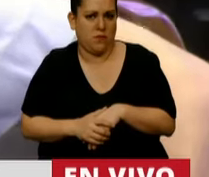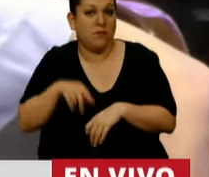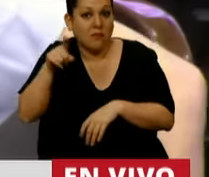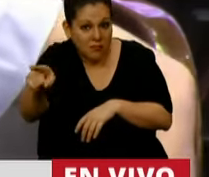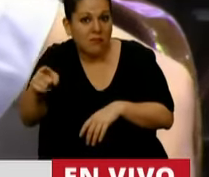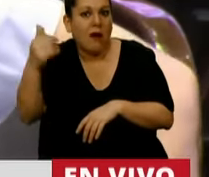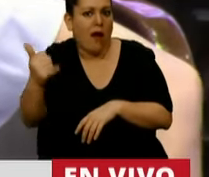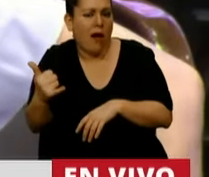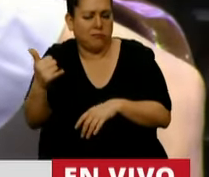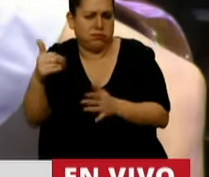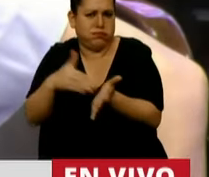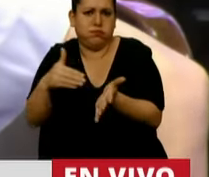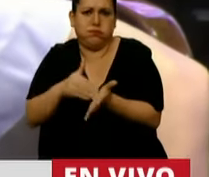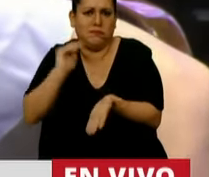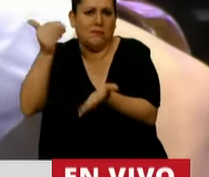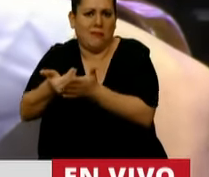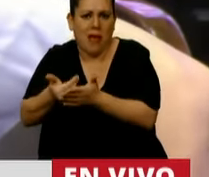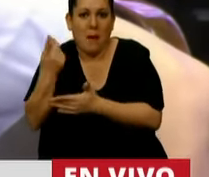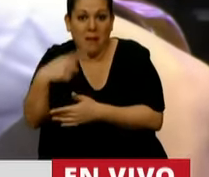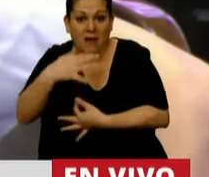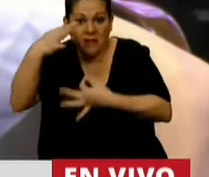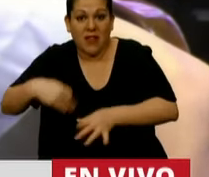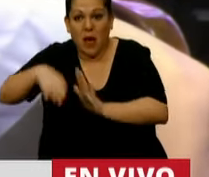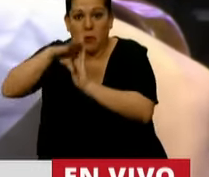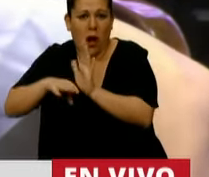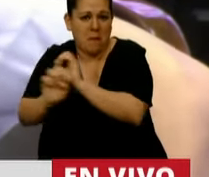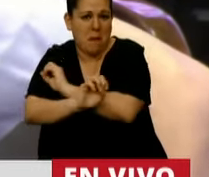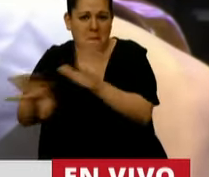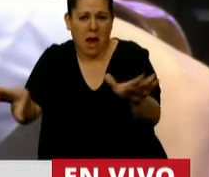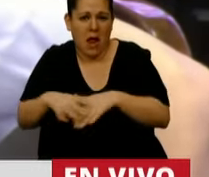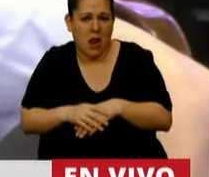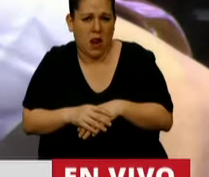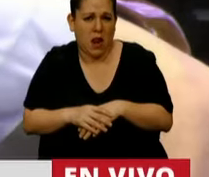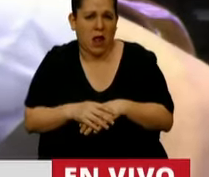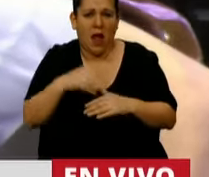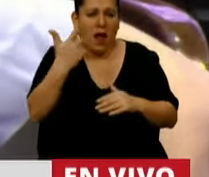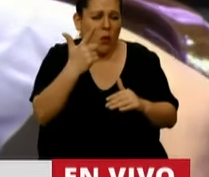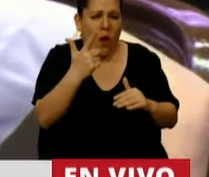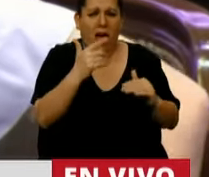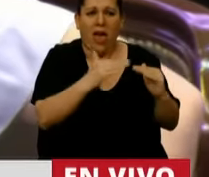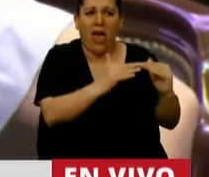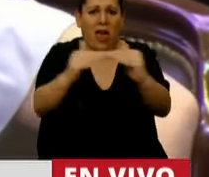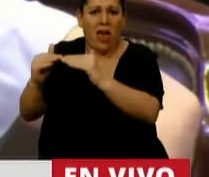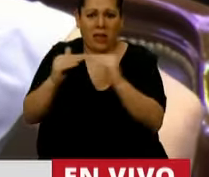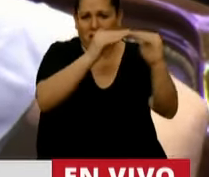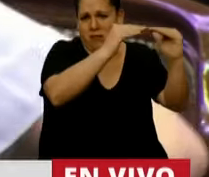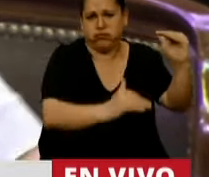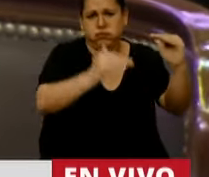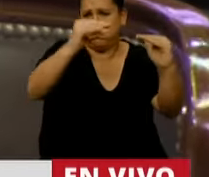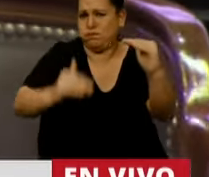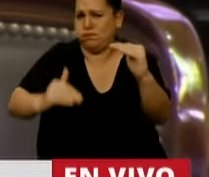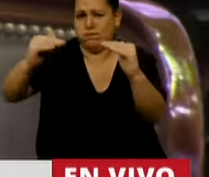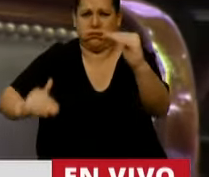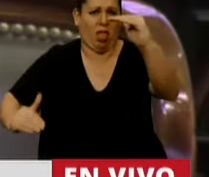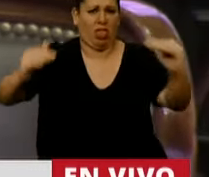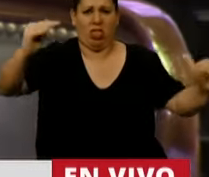gama. Todo mal, miramos mal, poca necesidad, menos equidad. No estamos haciendo las cosas bien.